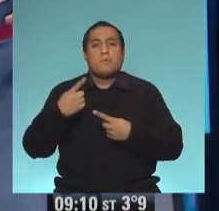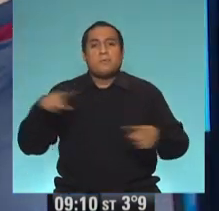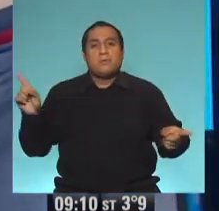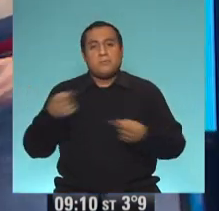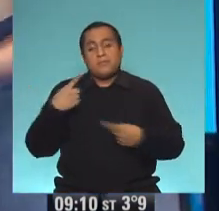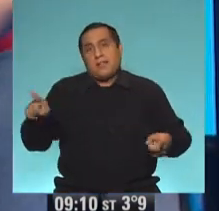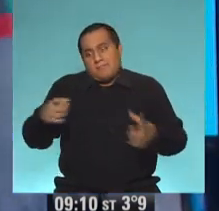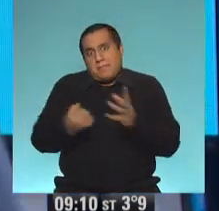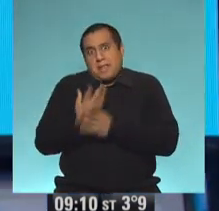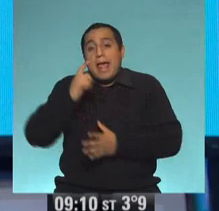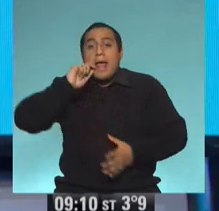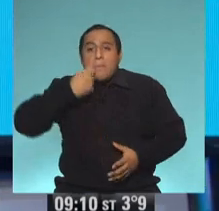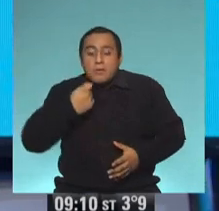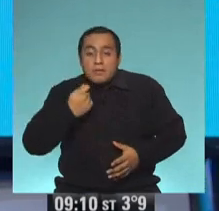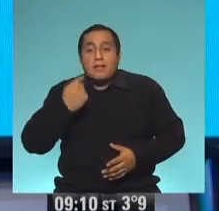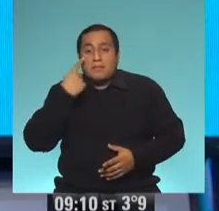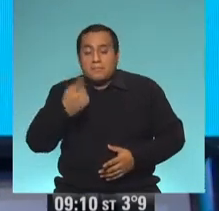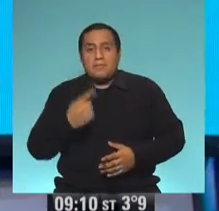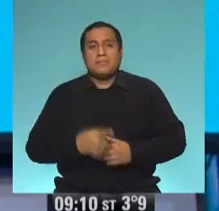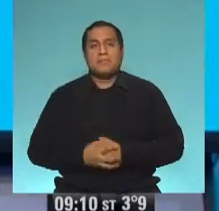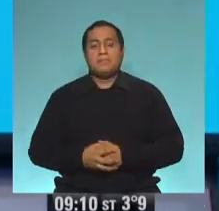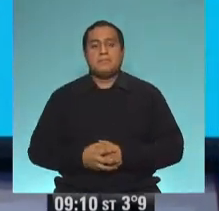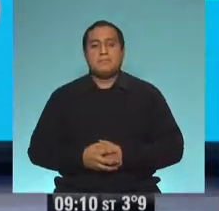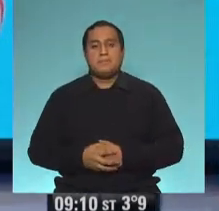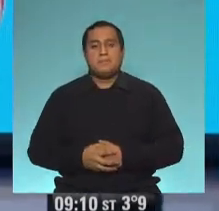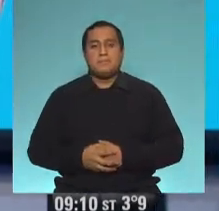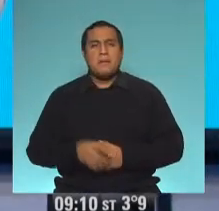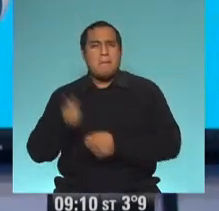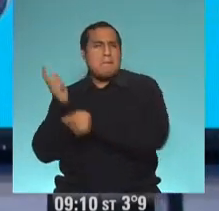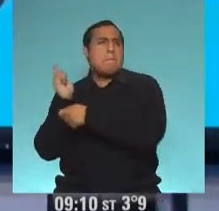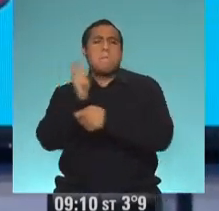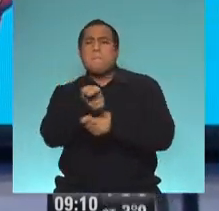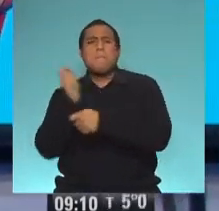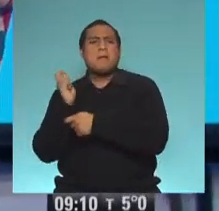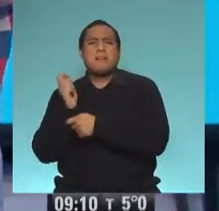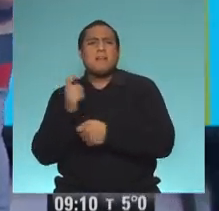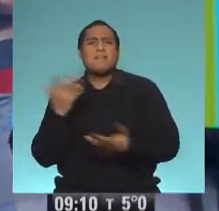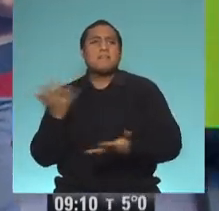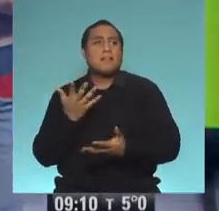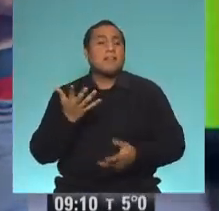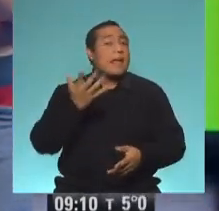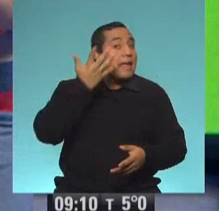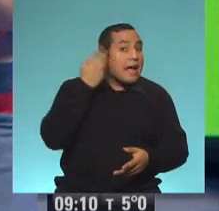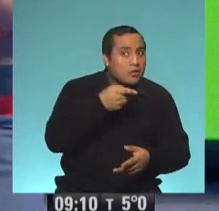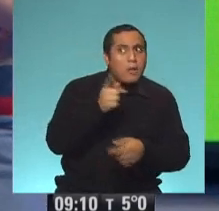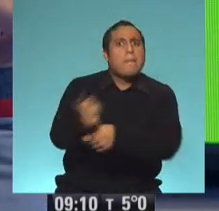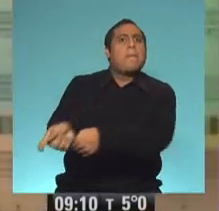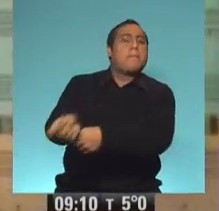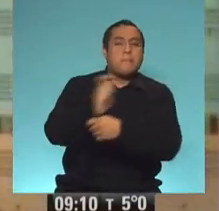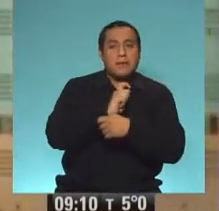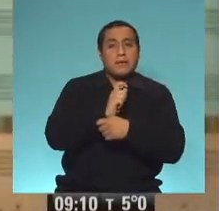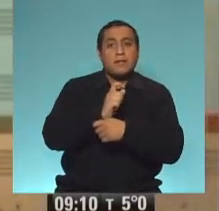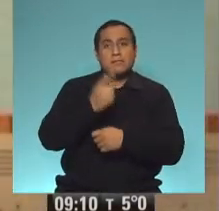Y seguimos con música. En esta hermosa mañana. Mirá, ahí voy. Ahí está. ¿A qué vas a pescar? Voy a pescar. ¿Qué pescaste? Porque, y como el gato que pesca, mirá. La calle del gato que